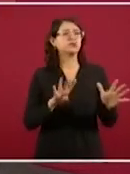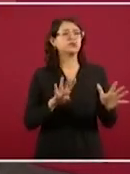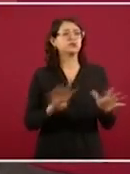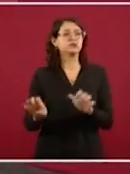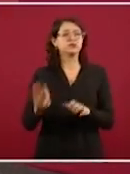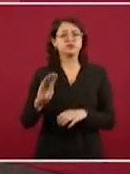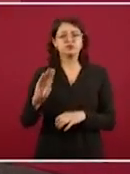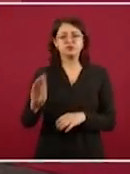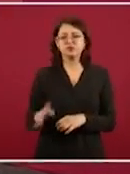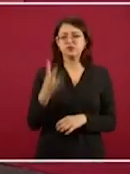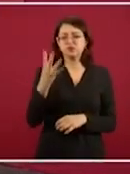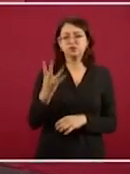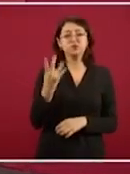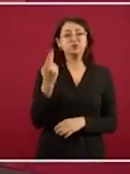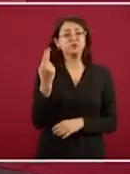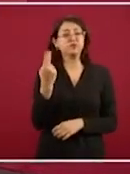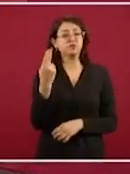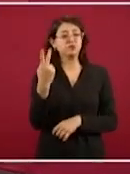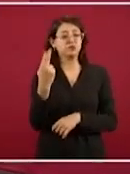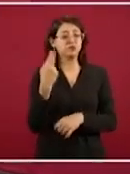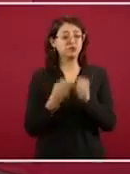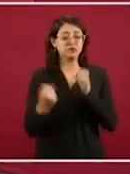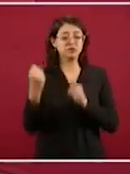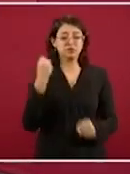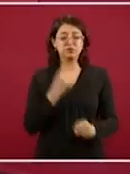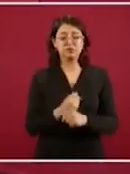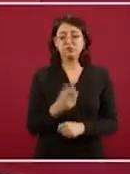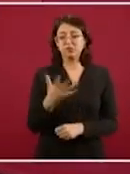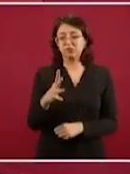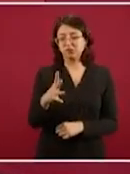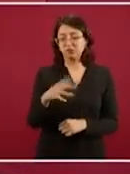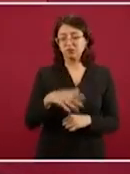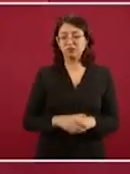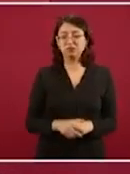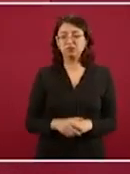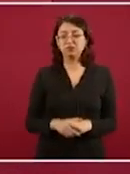1994, tiene 25 años eso, más o menos,